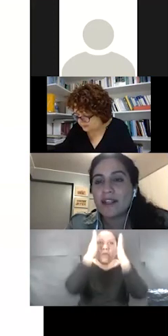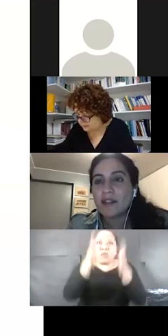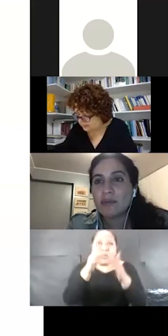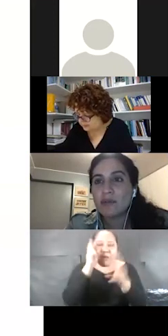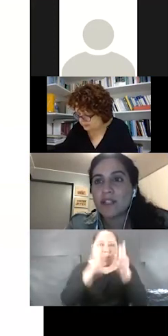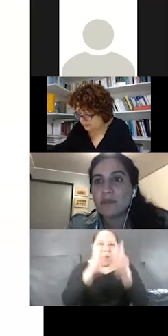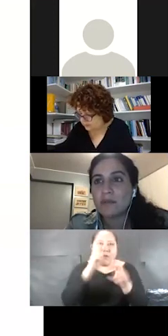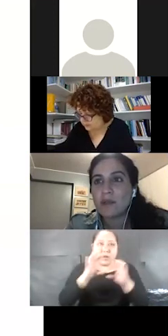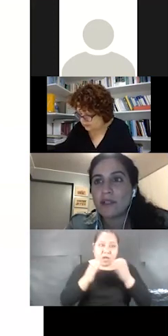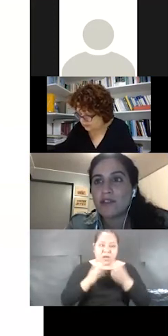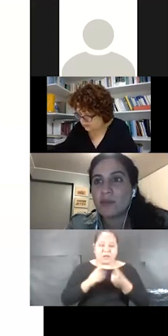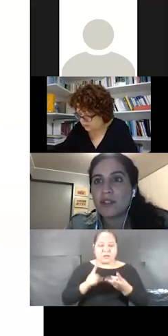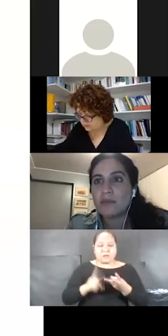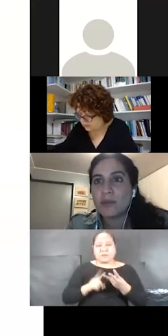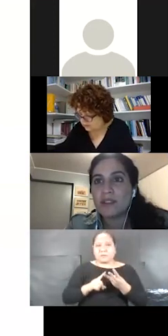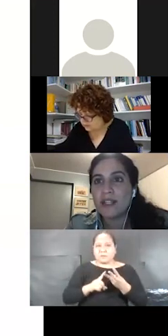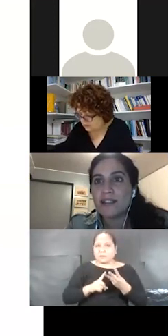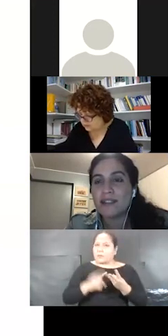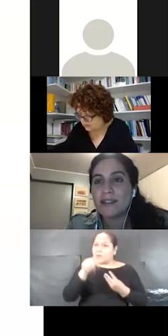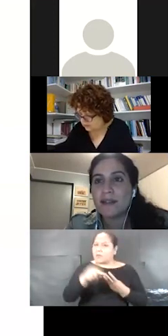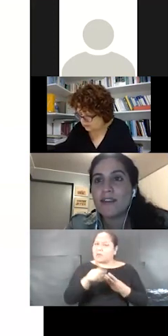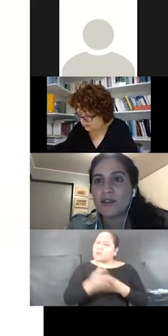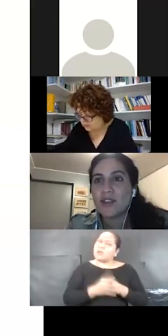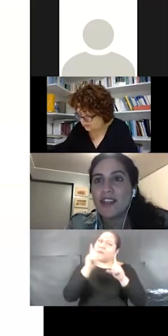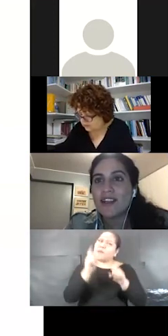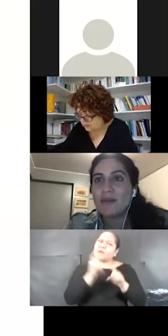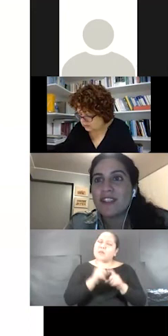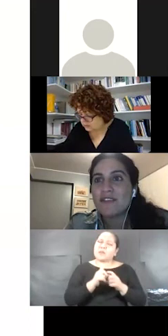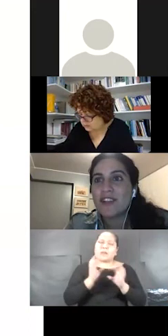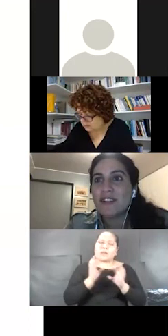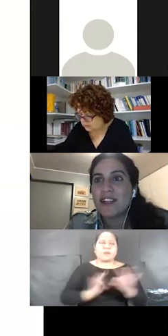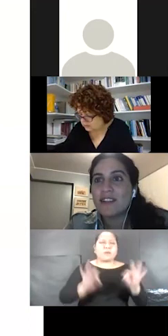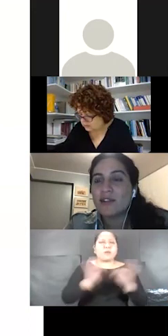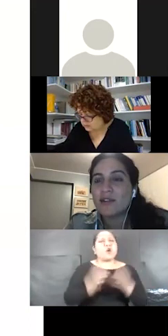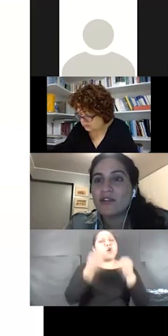que acá hay una pregunta que me pareció muy importante. Hay dos. ¿Cómo están